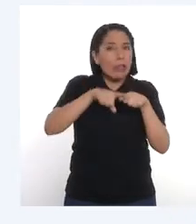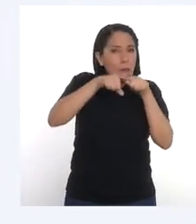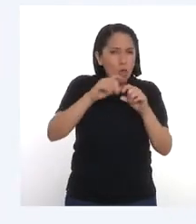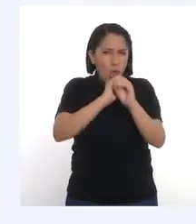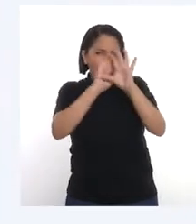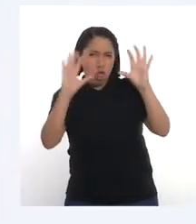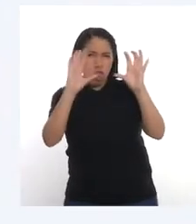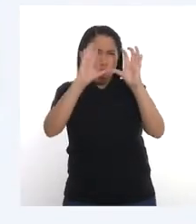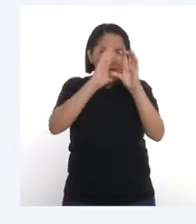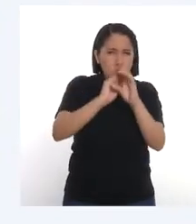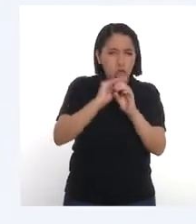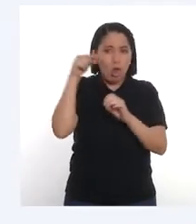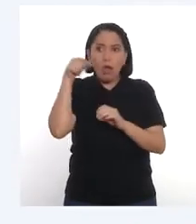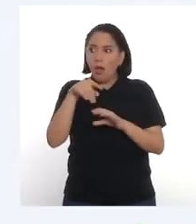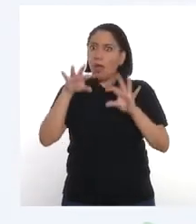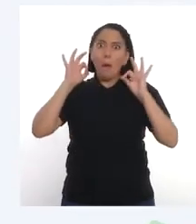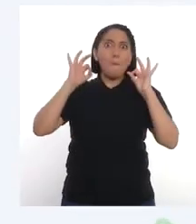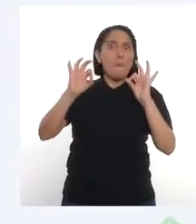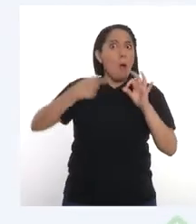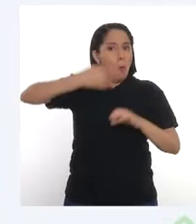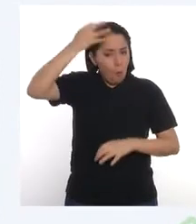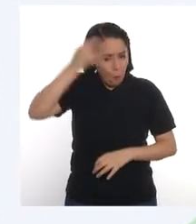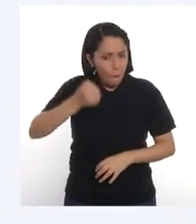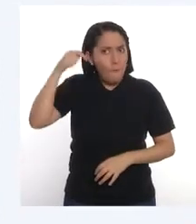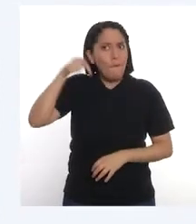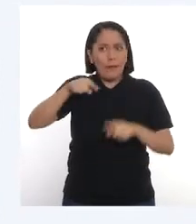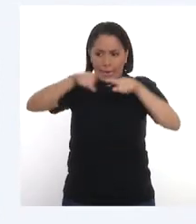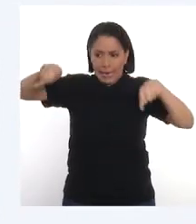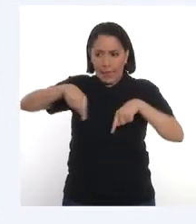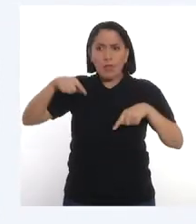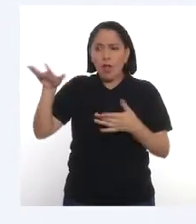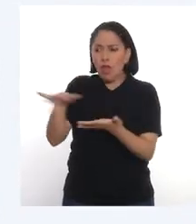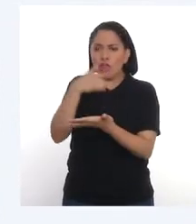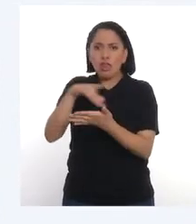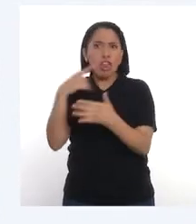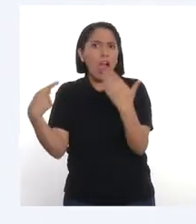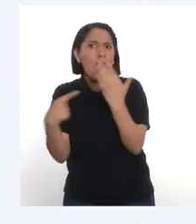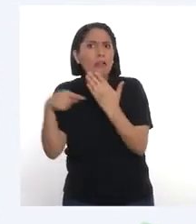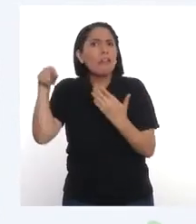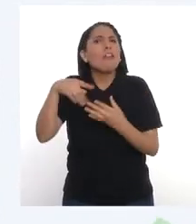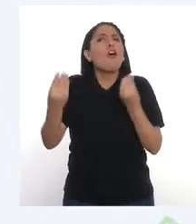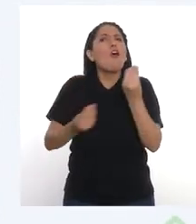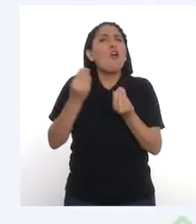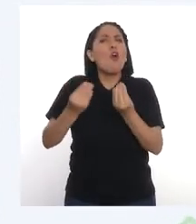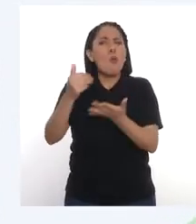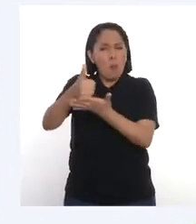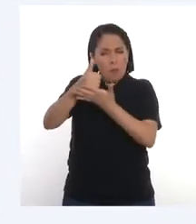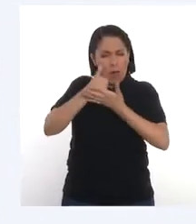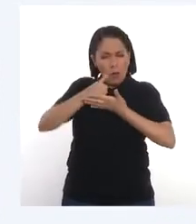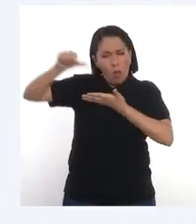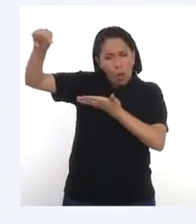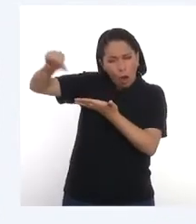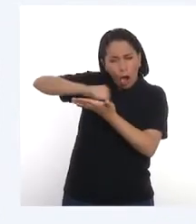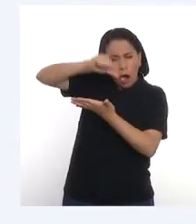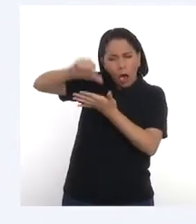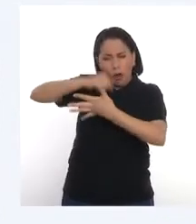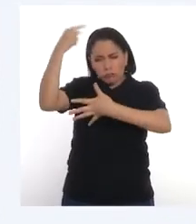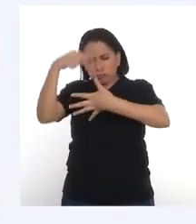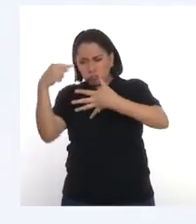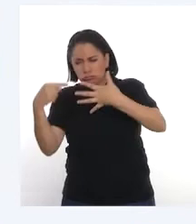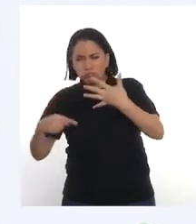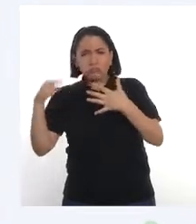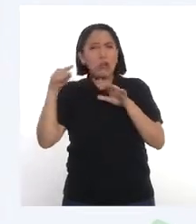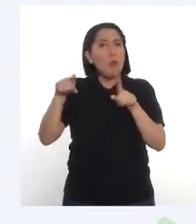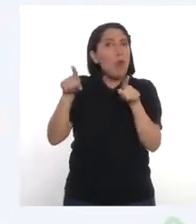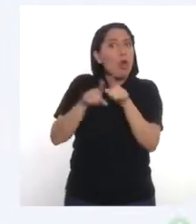Era genial. Por eso creo firmemente que un tablero electrónico no solo te brinda herramientas artísticas, lo que de verdad